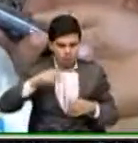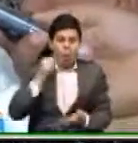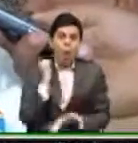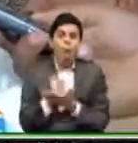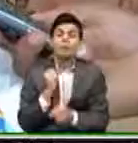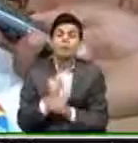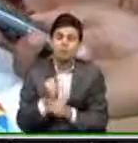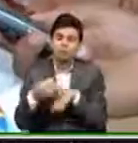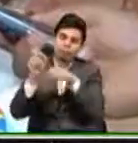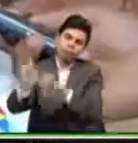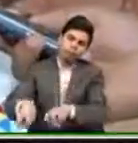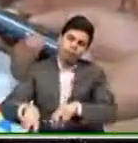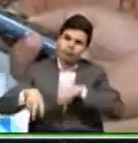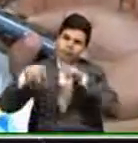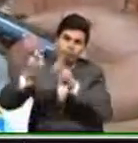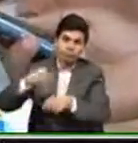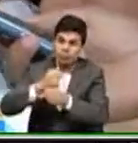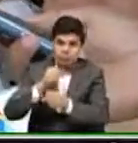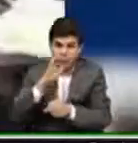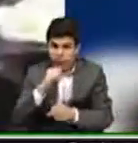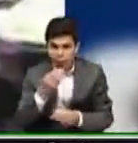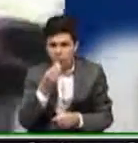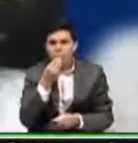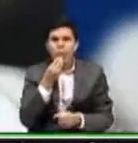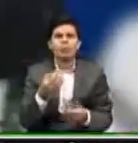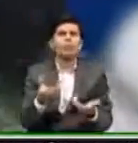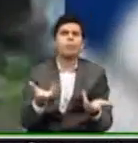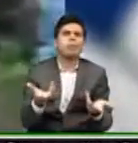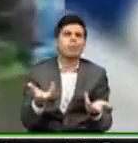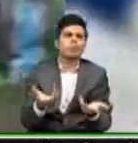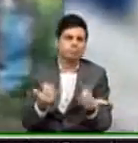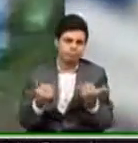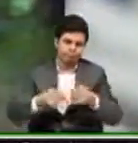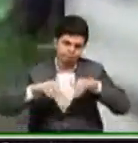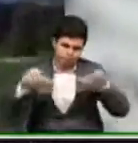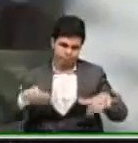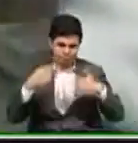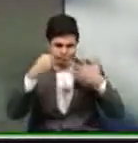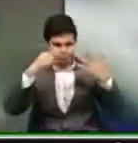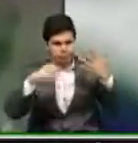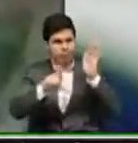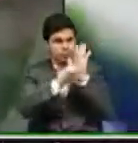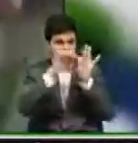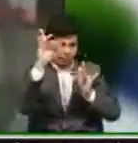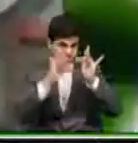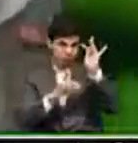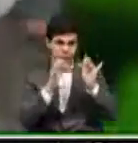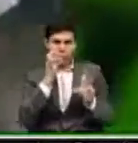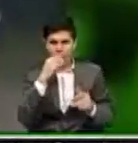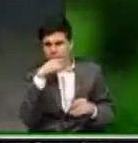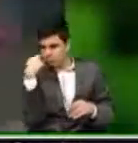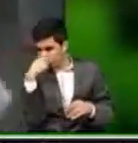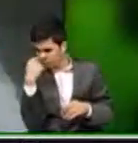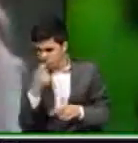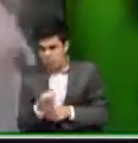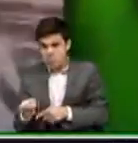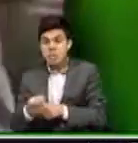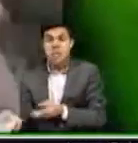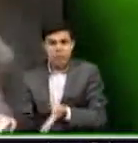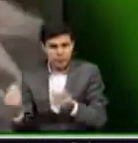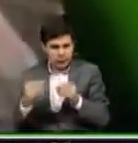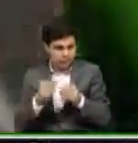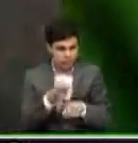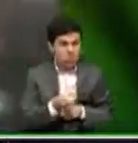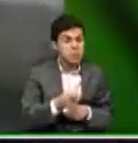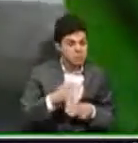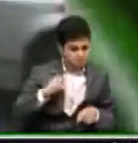si no trabajan no tienen con qué comer. Las actividades ilícitas, incluyendo el tráfico de drogas y la prostitución,